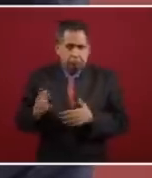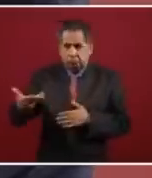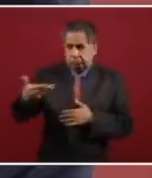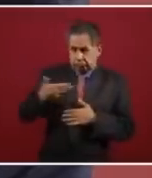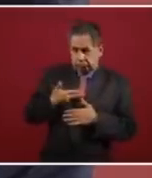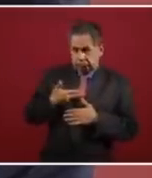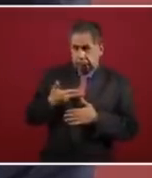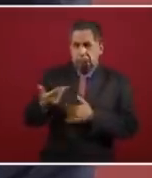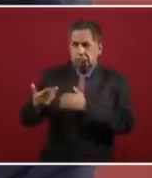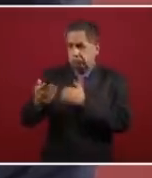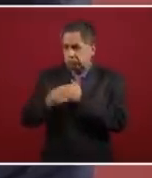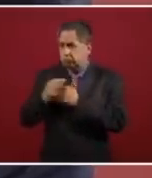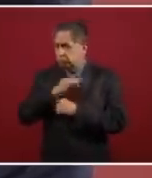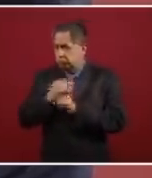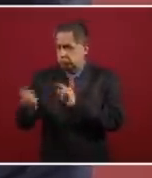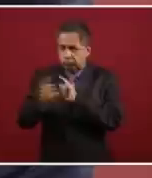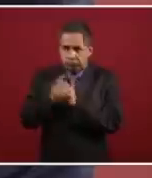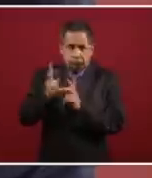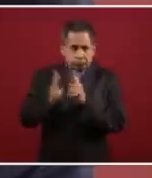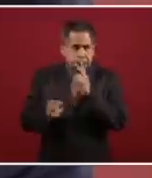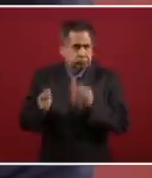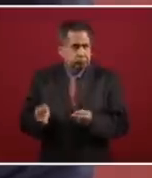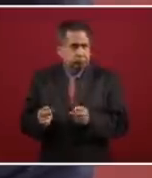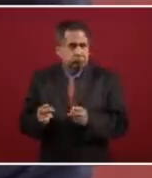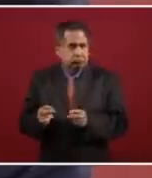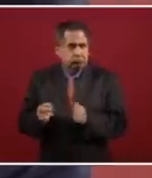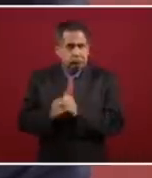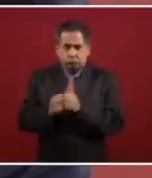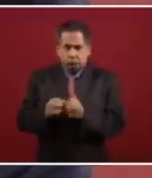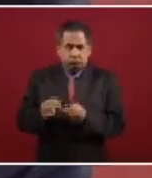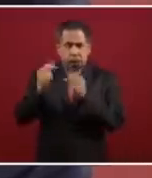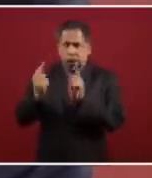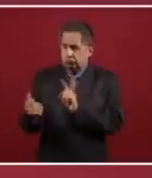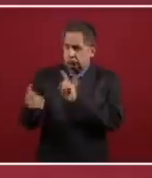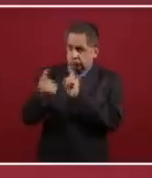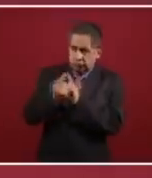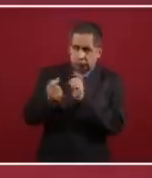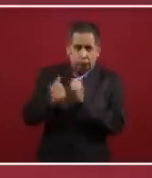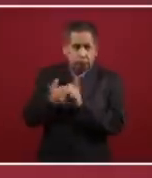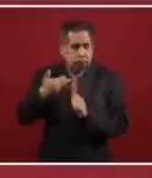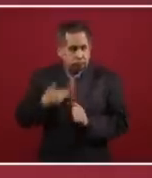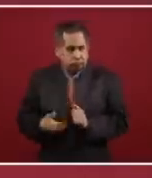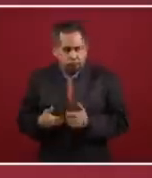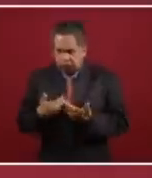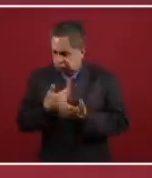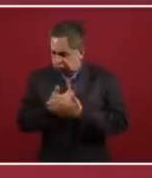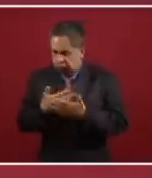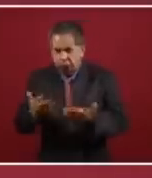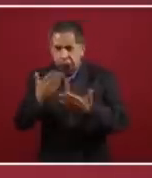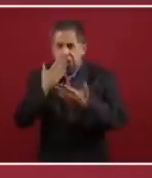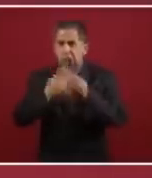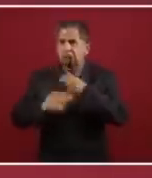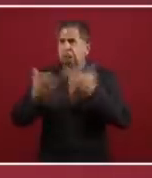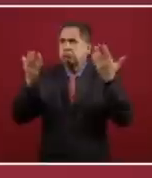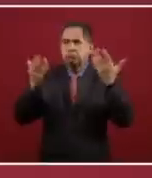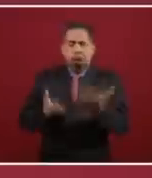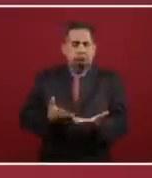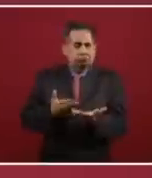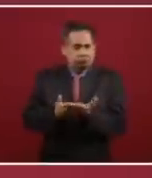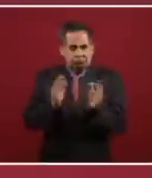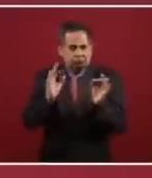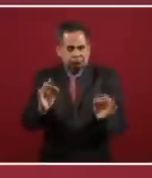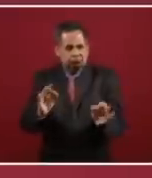solicitan, piden venir a México y entrevistarse con nosotros son bien